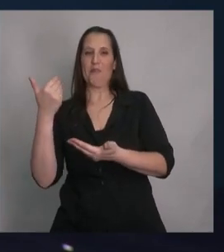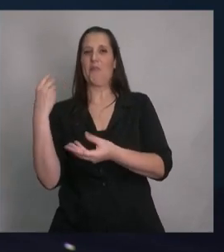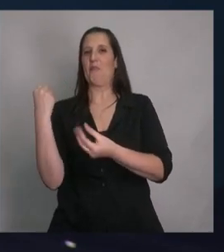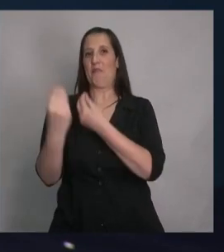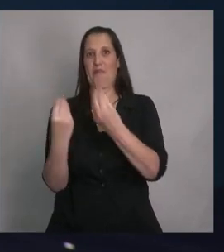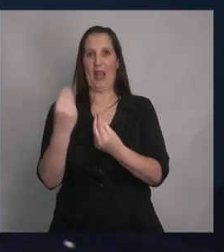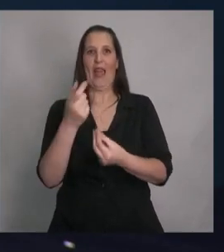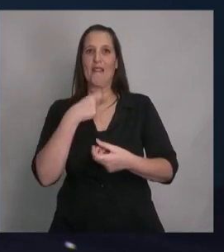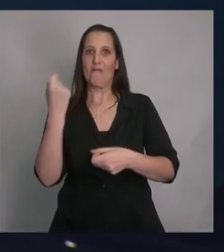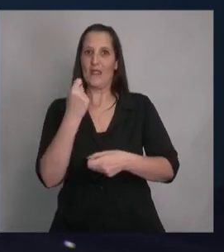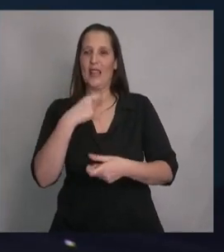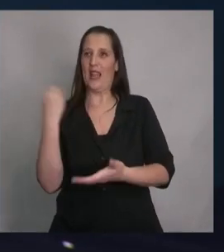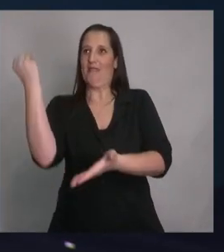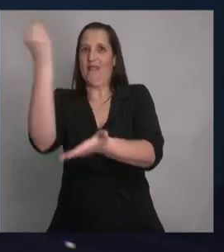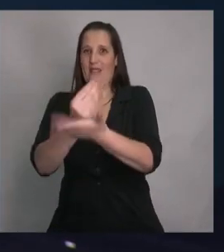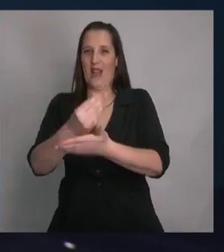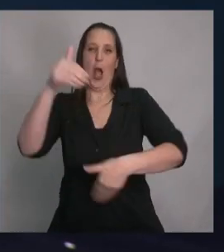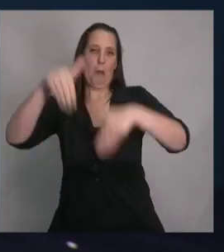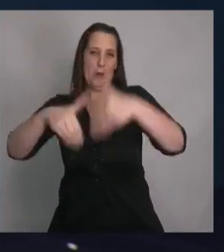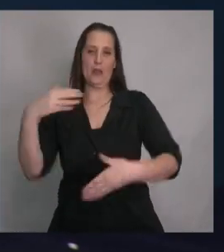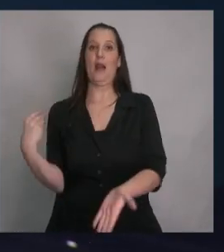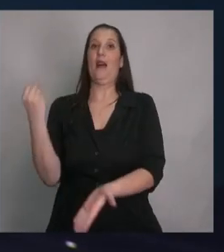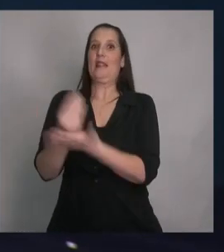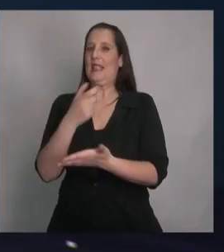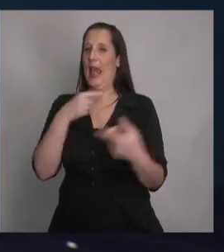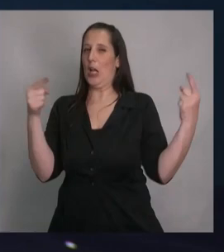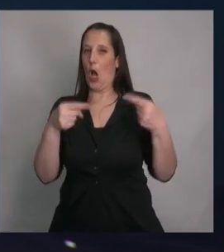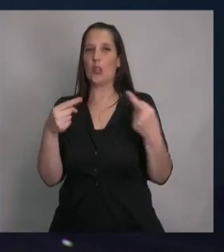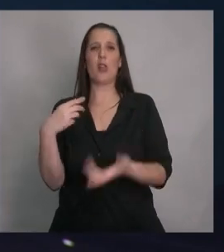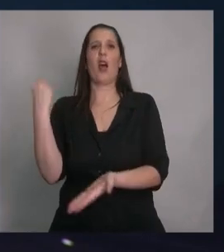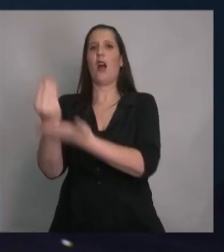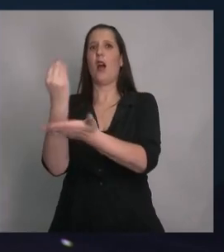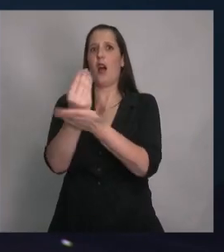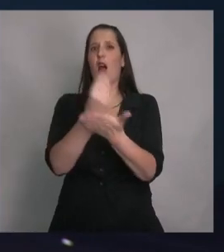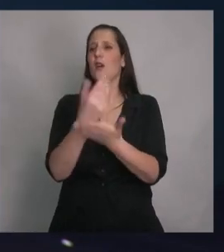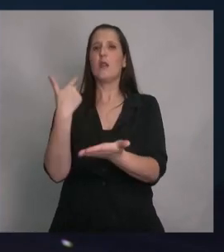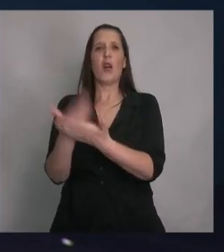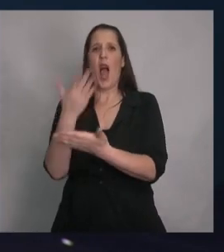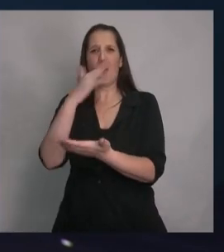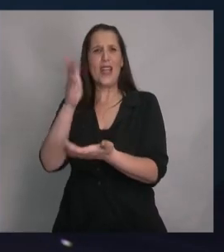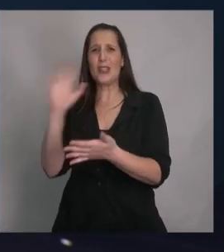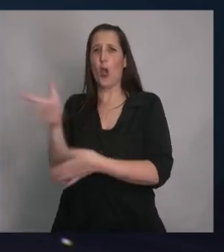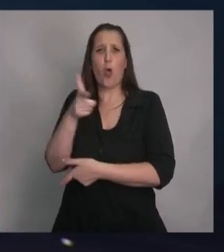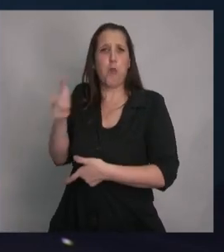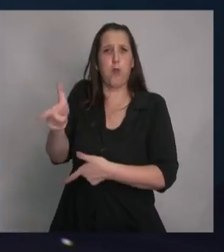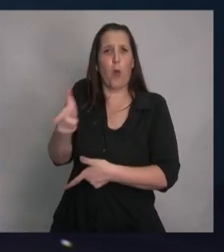plantear un programa diferente a la oligarquía colombiana fueron todos asesinados.